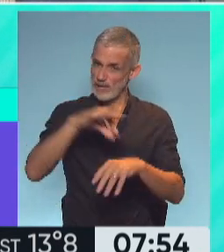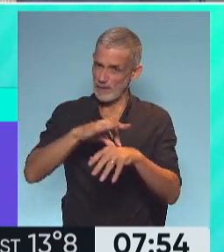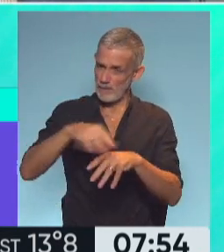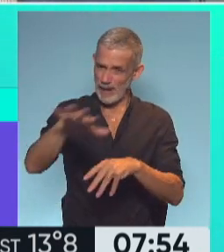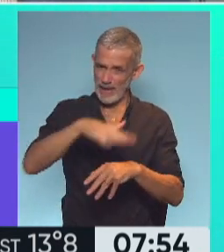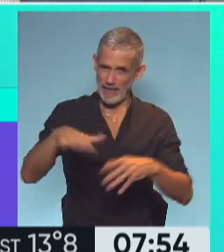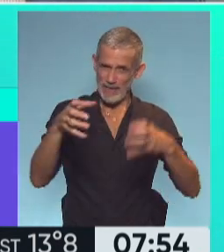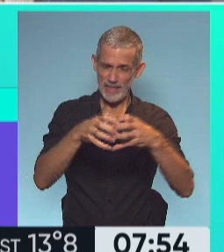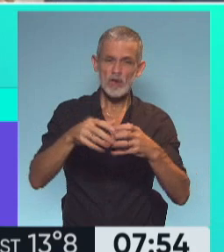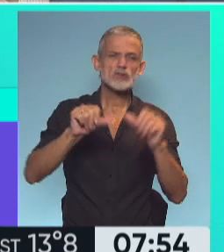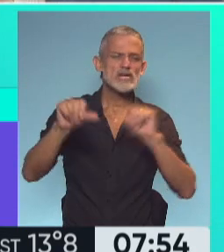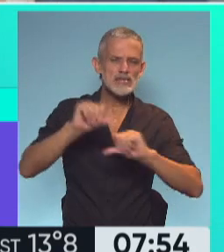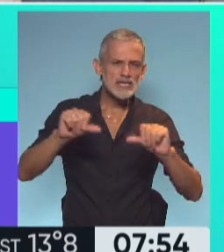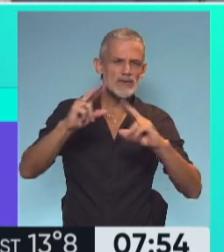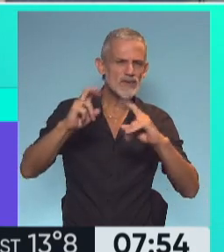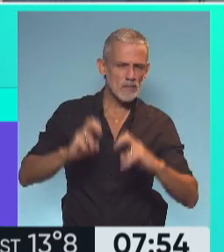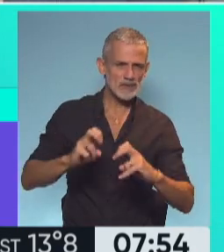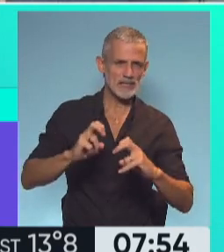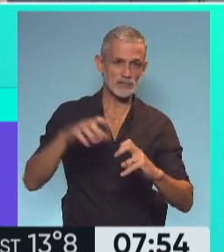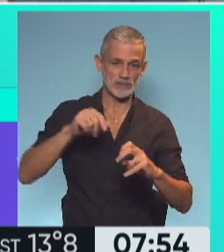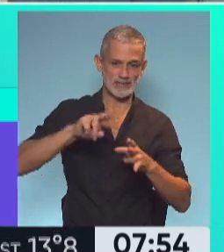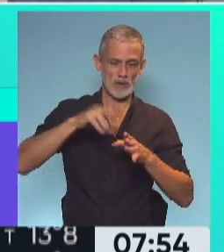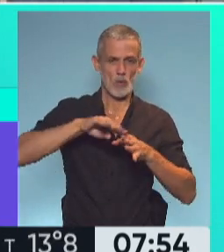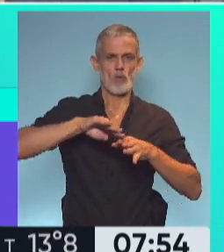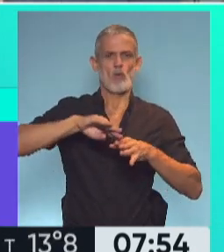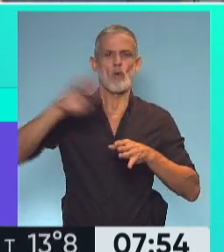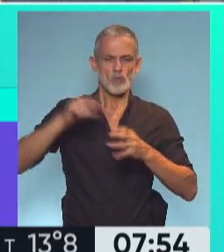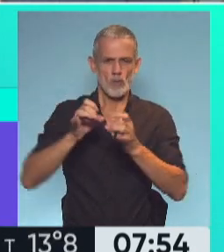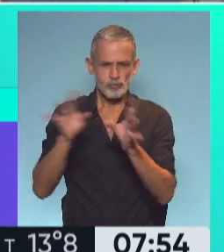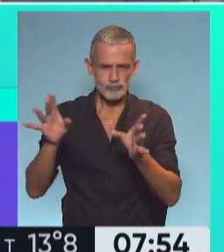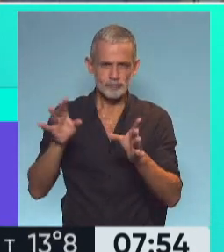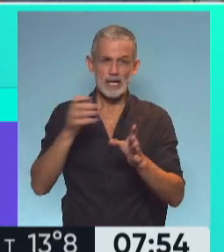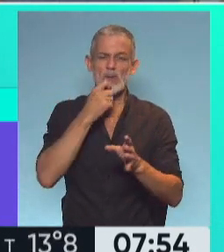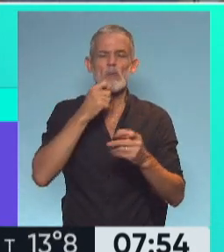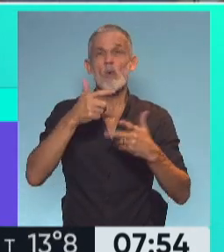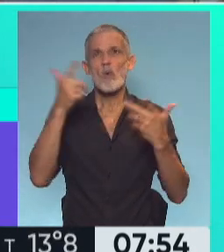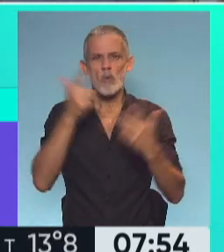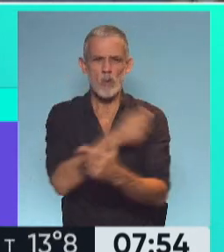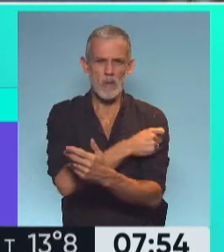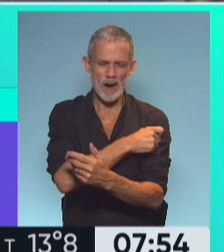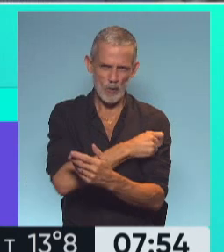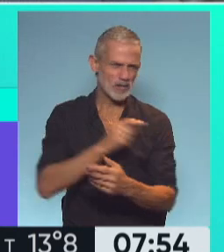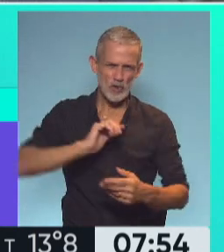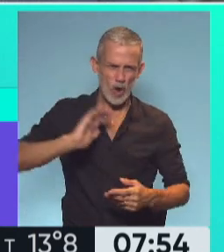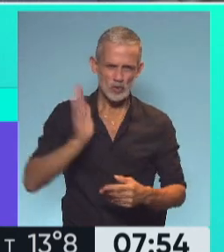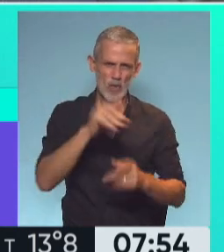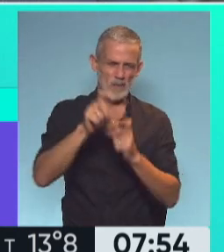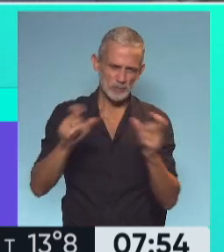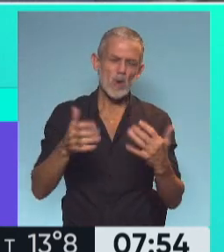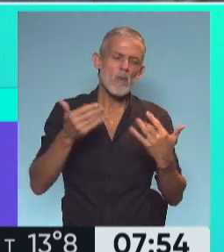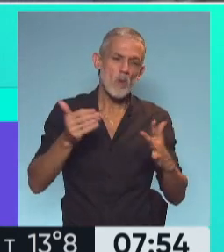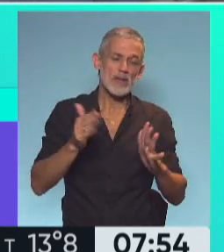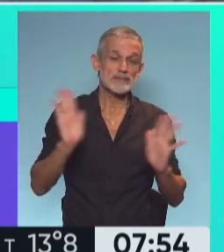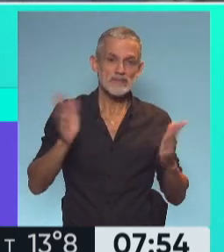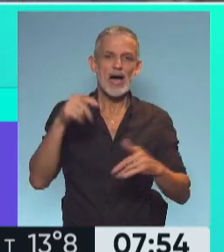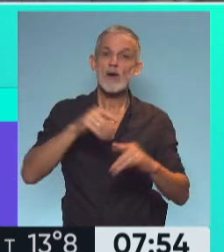los médicos, los científicos, en esta segunda ola, si tenemos la suerte de tener vacunados a todos los que hay que tener vacunados, es enfrentarse a esta enfermedad con la